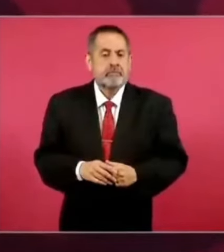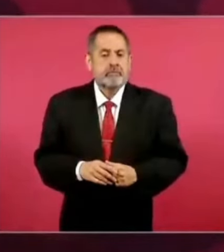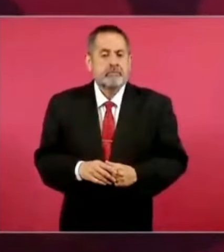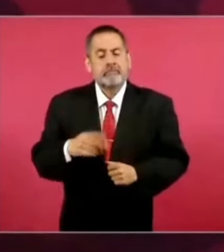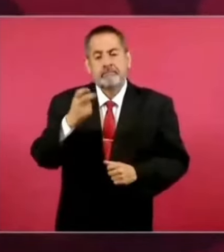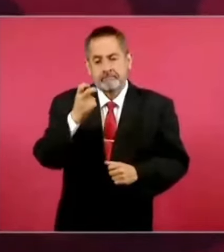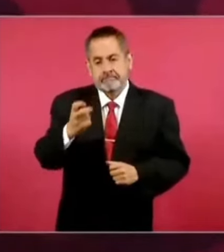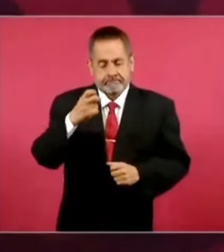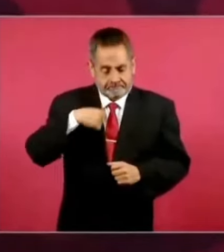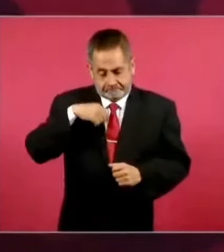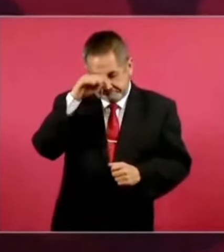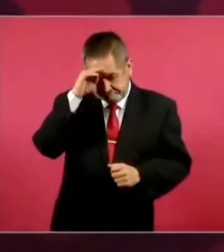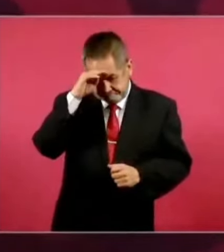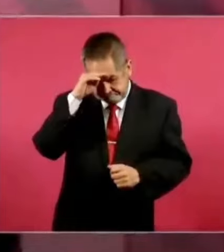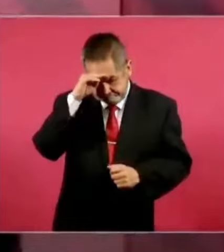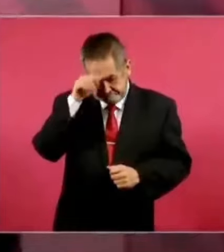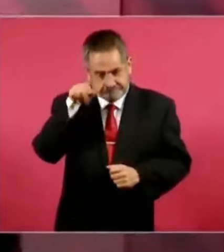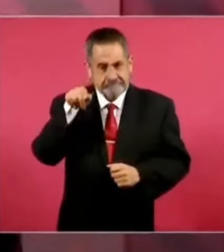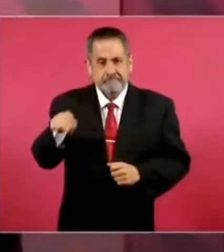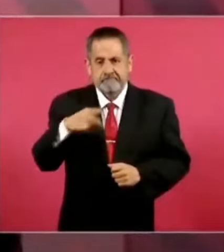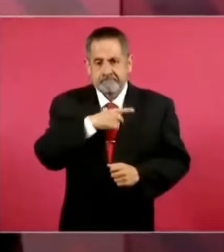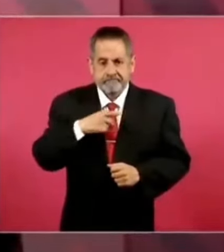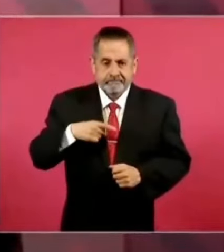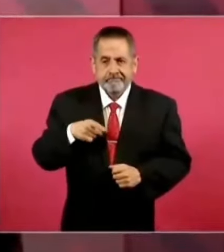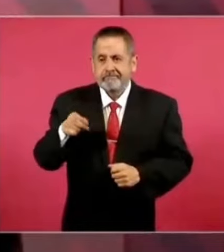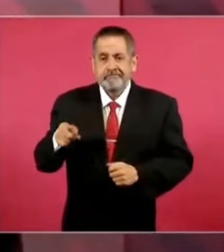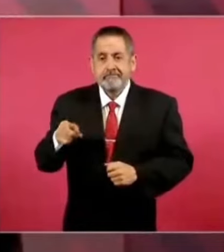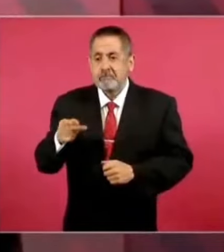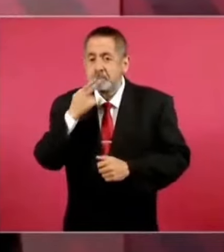nosotros sostenemos que se tienen más homicidios